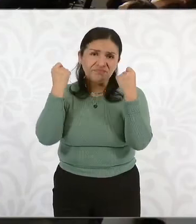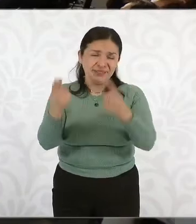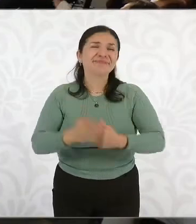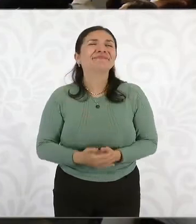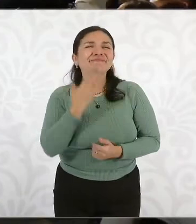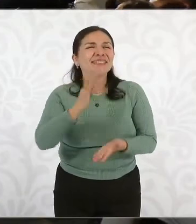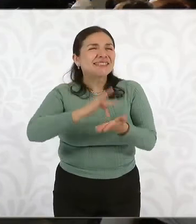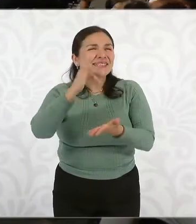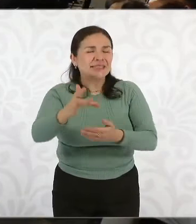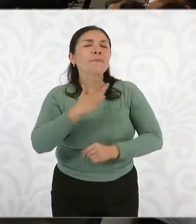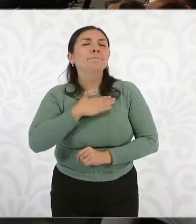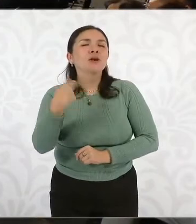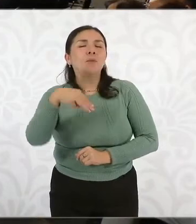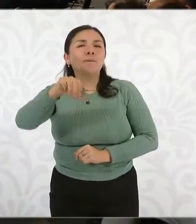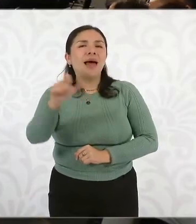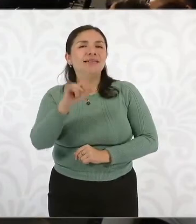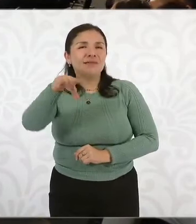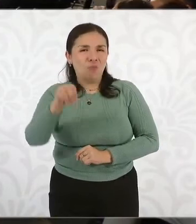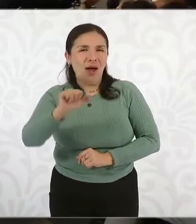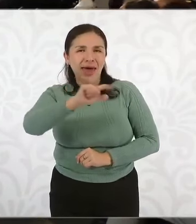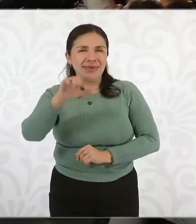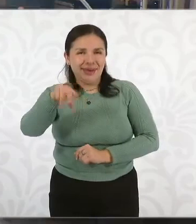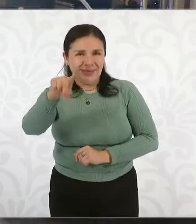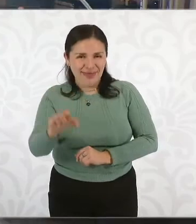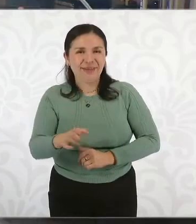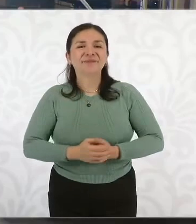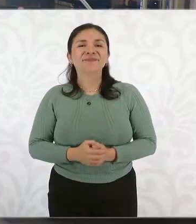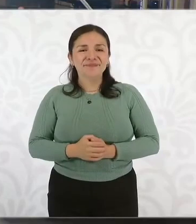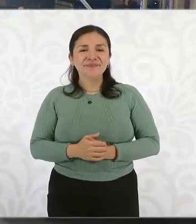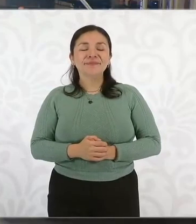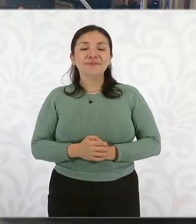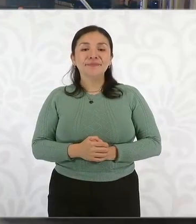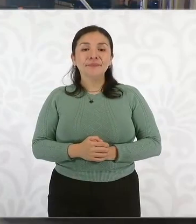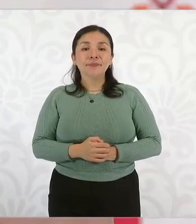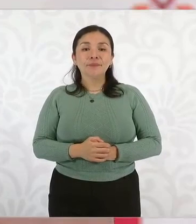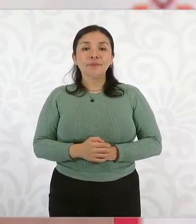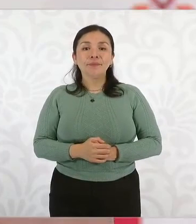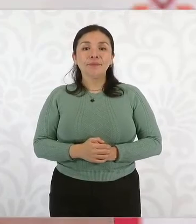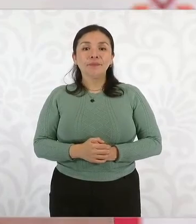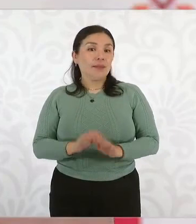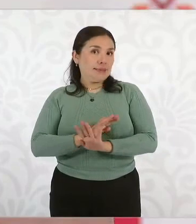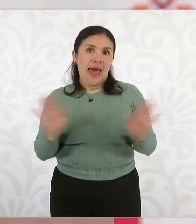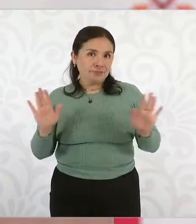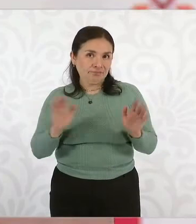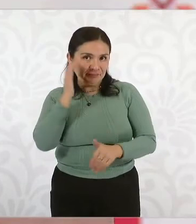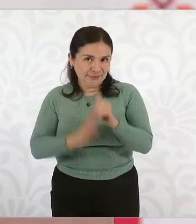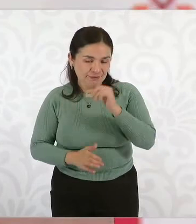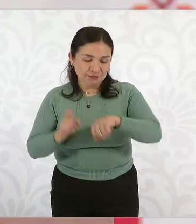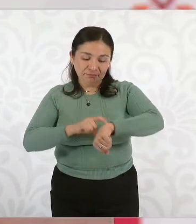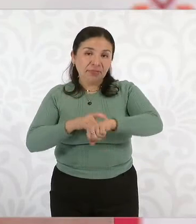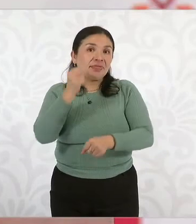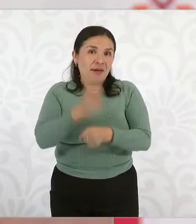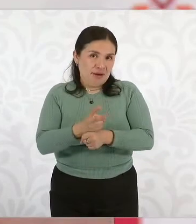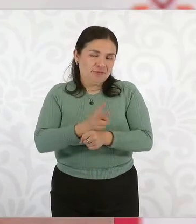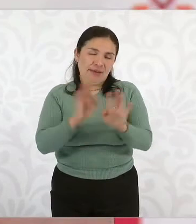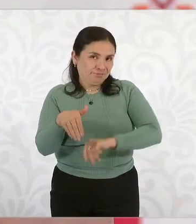Gracias, Presidenta. No me presenté. Máximo Allende, de Subjetivo. Gracias. Vamos, ya vámonos, ¿no? Hoy es temprano, pero ya